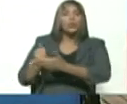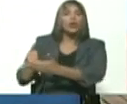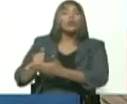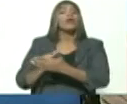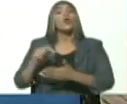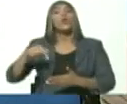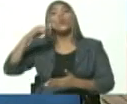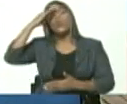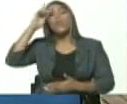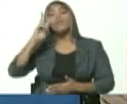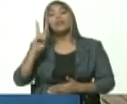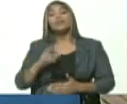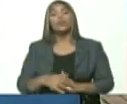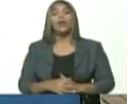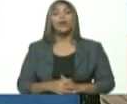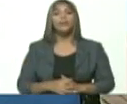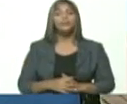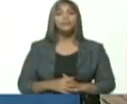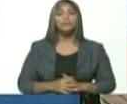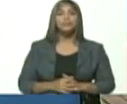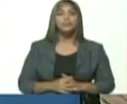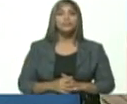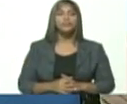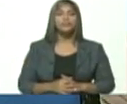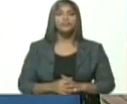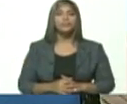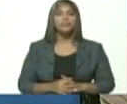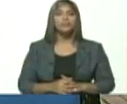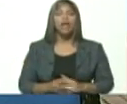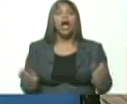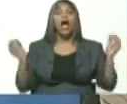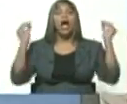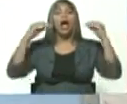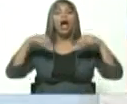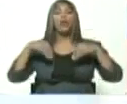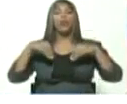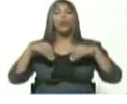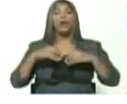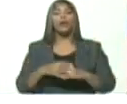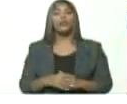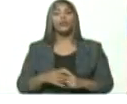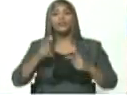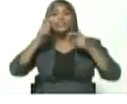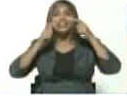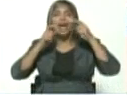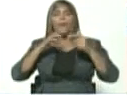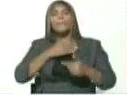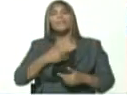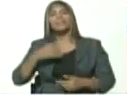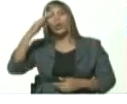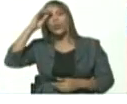en el marco del ALBA, en el marco del acuerdo Fidel Chávez,